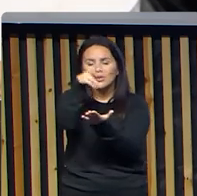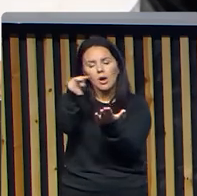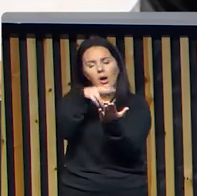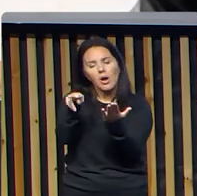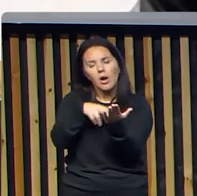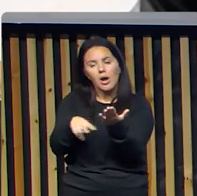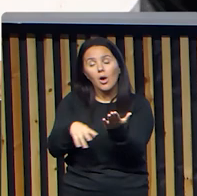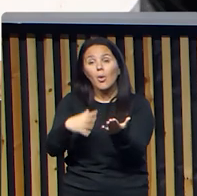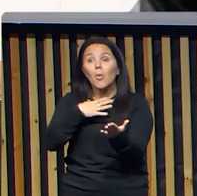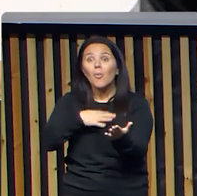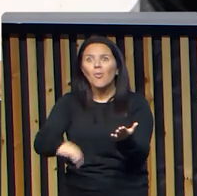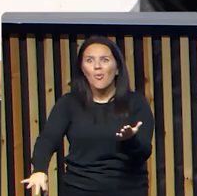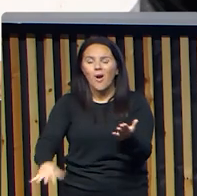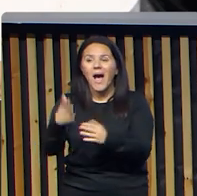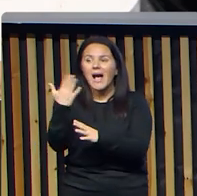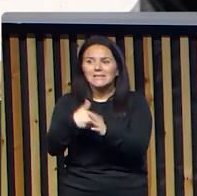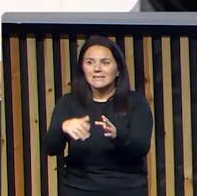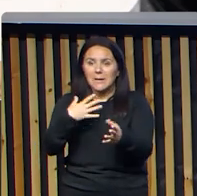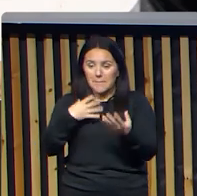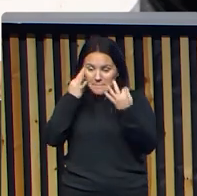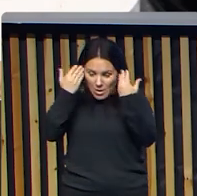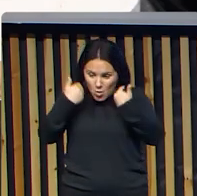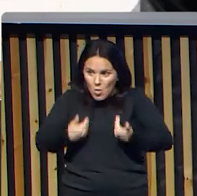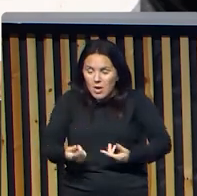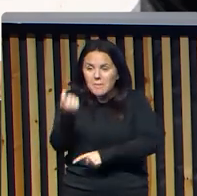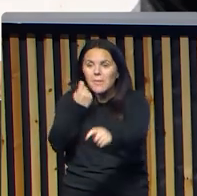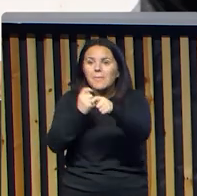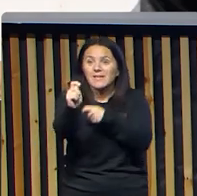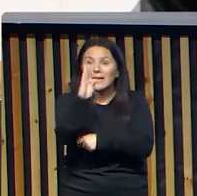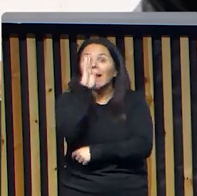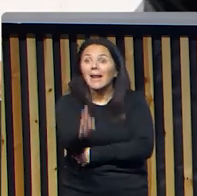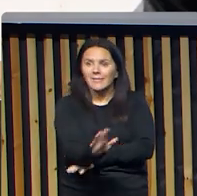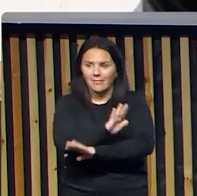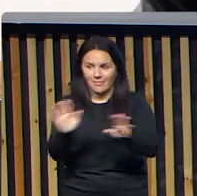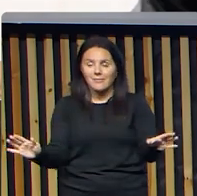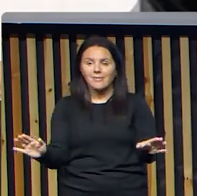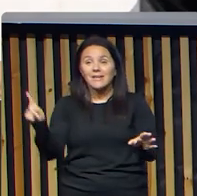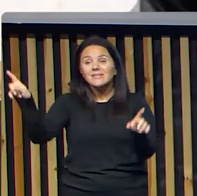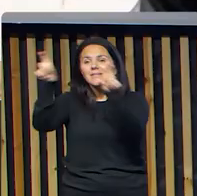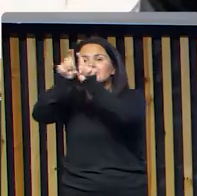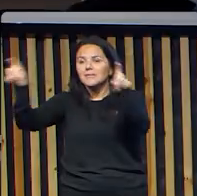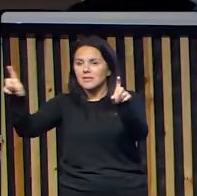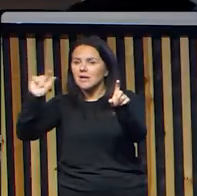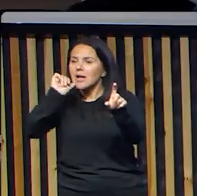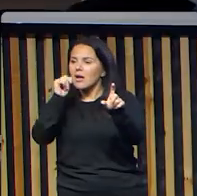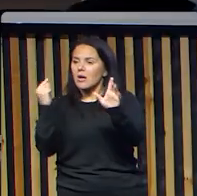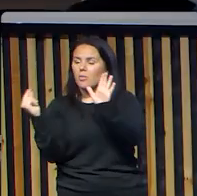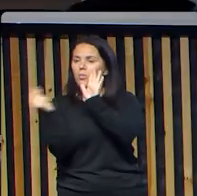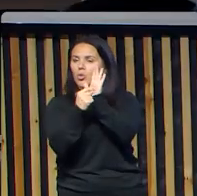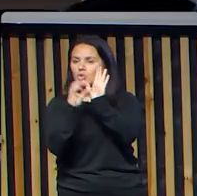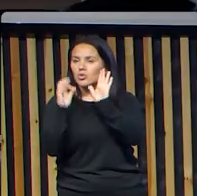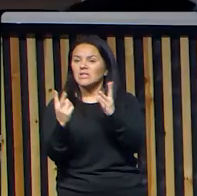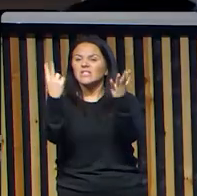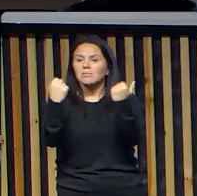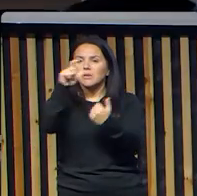esta empresa introdujo una cláusula y siete mil personas la firmaron un aplauso muy fuerte para Estrella montesa por favor Gracias